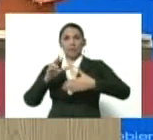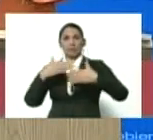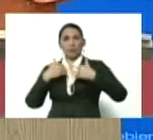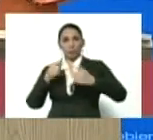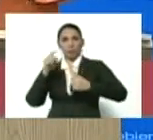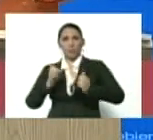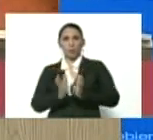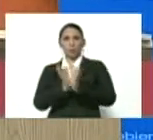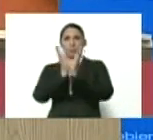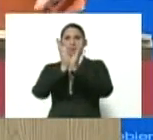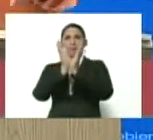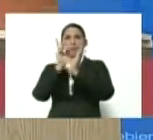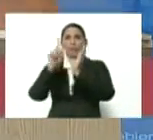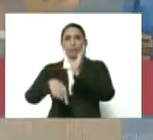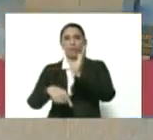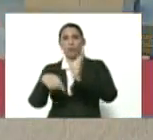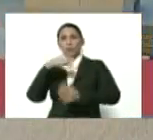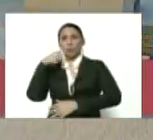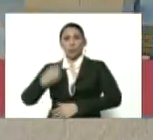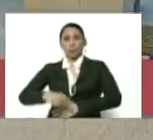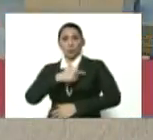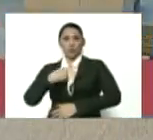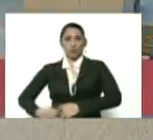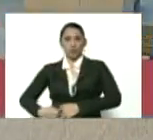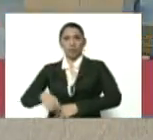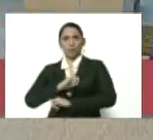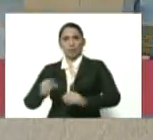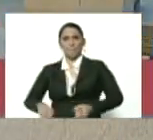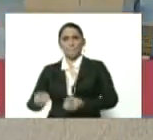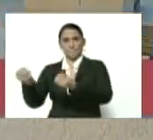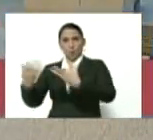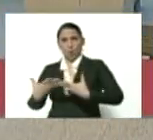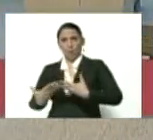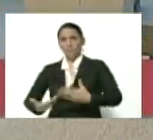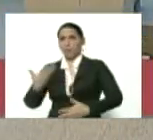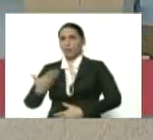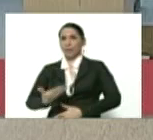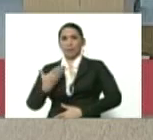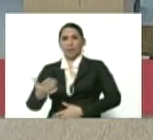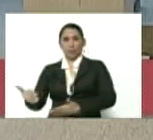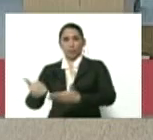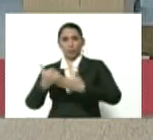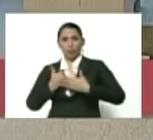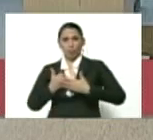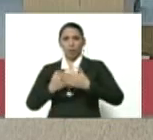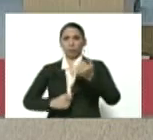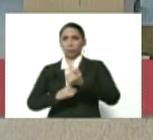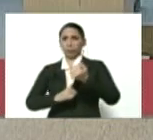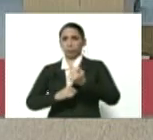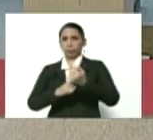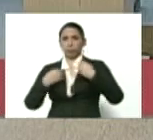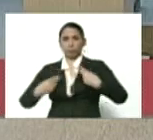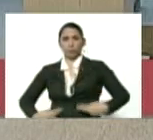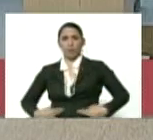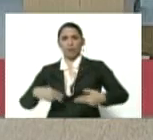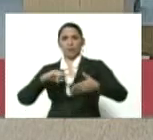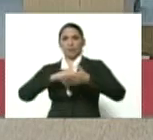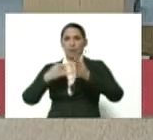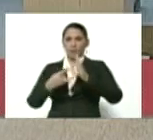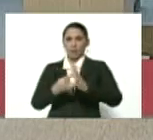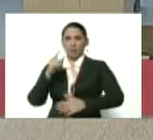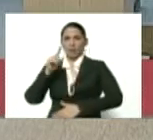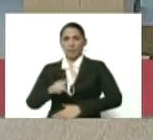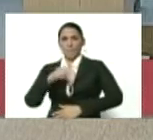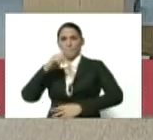como de Rusia, China, que han dado importante ayuda y asistencia humanitaria, tanto técnica como